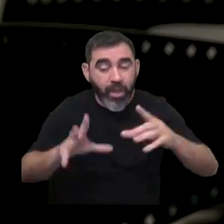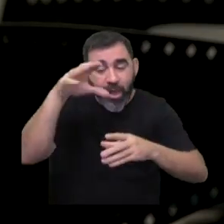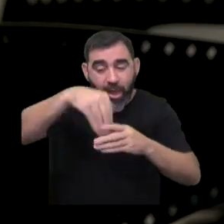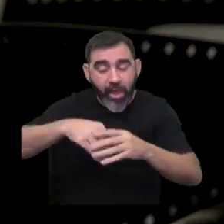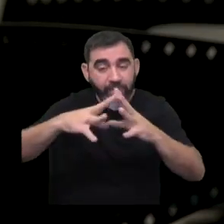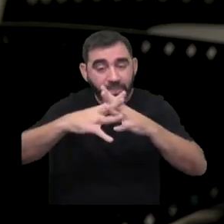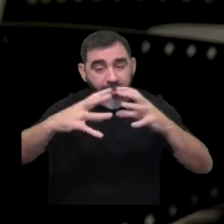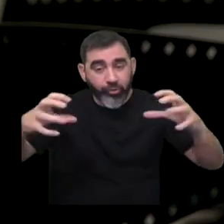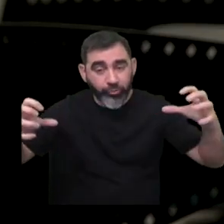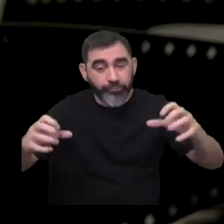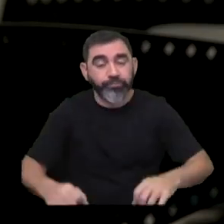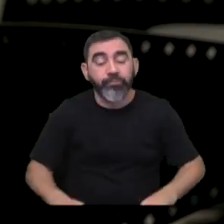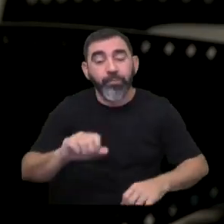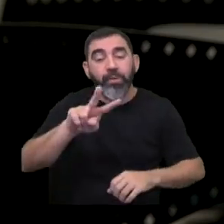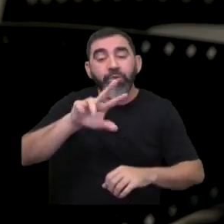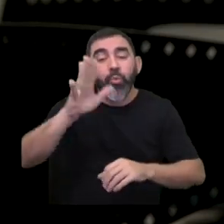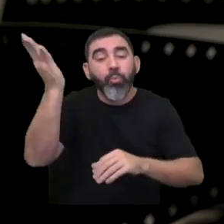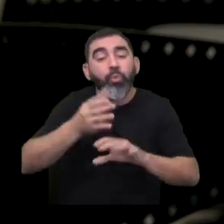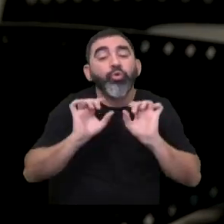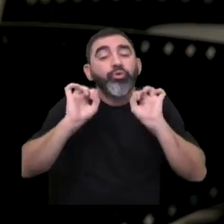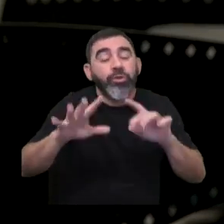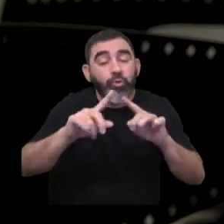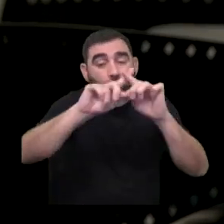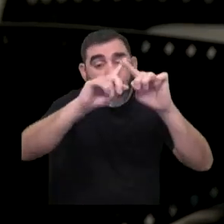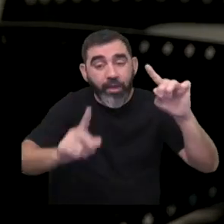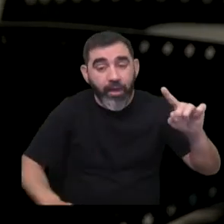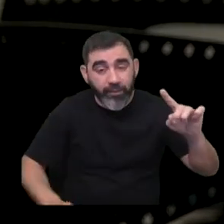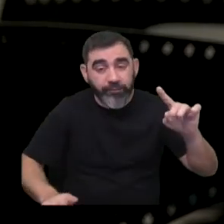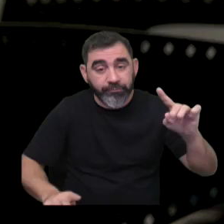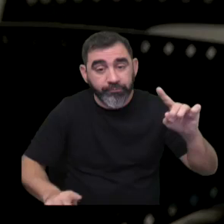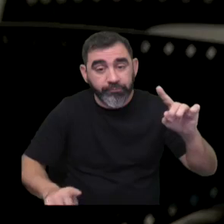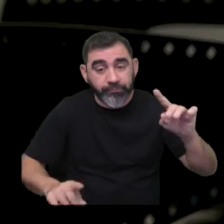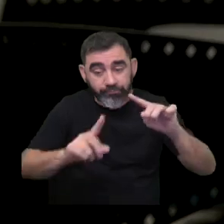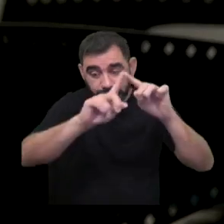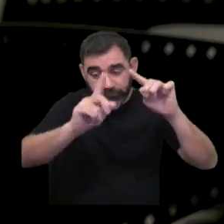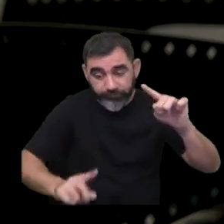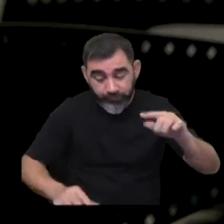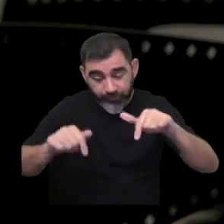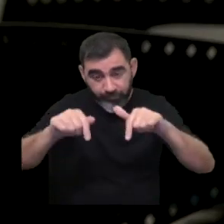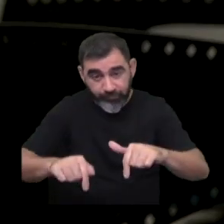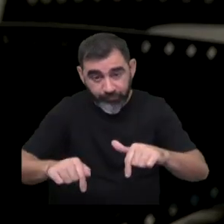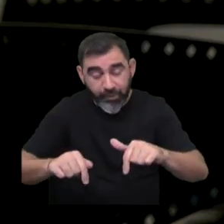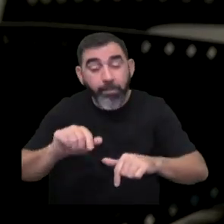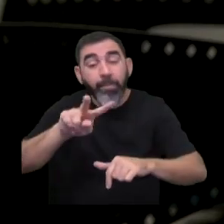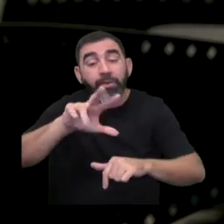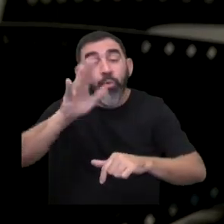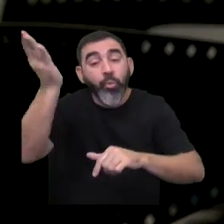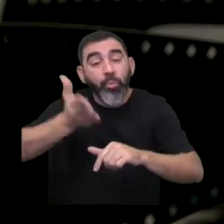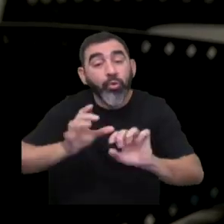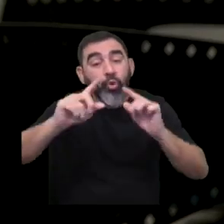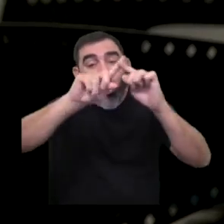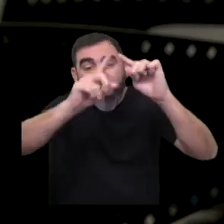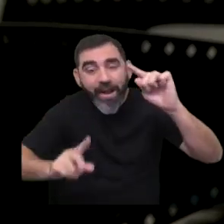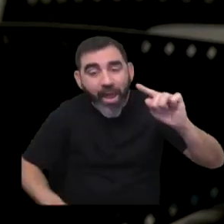nubes. Solo un 25% de las descargas atmosféricas en estas latitudes se transforman en